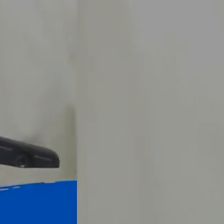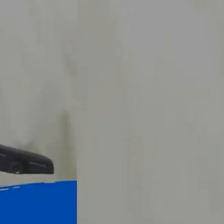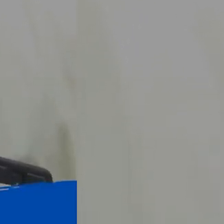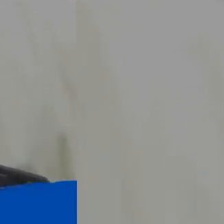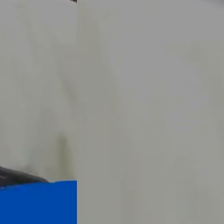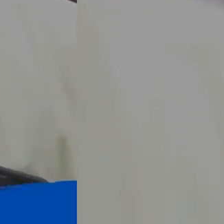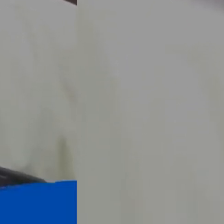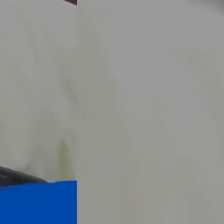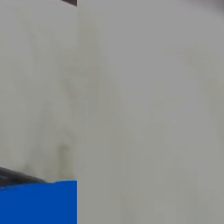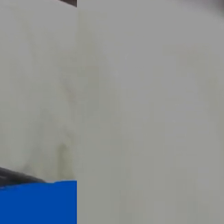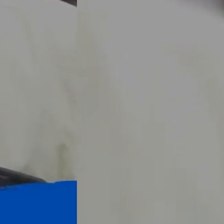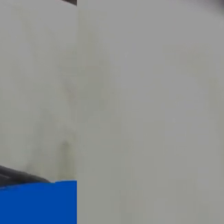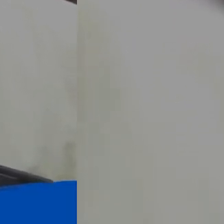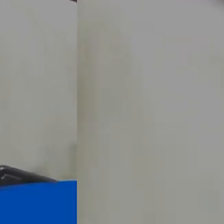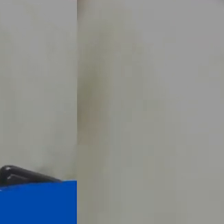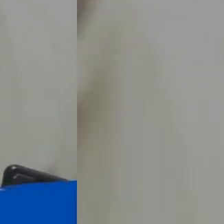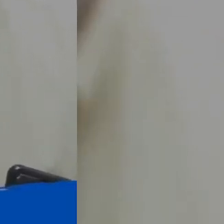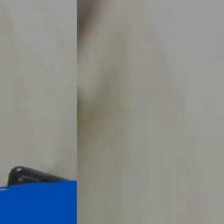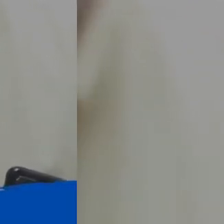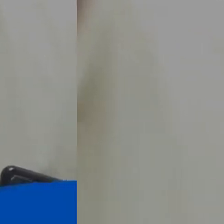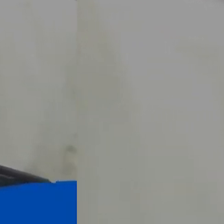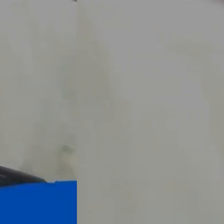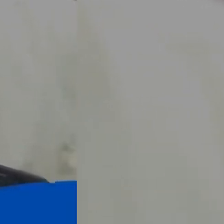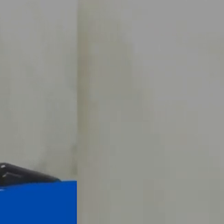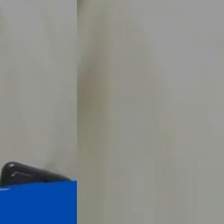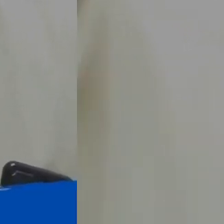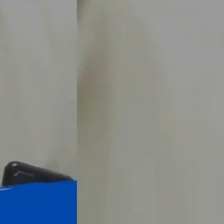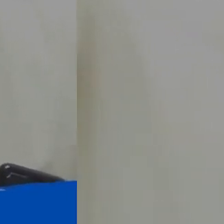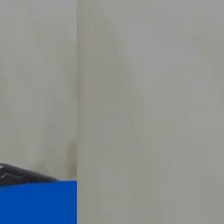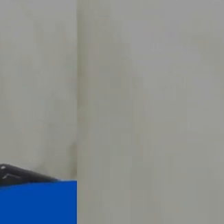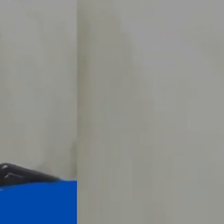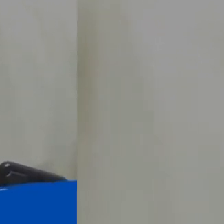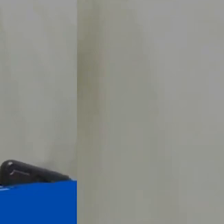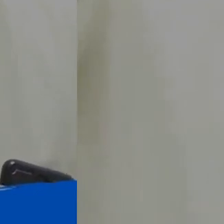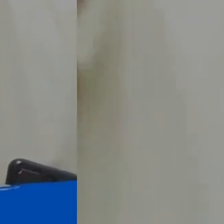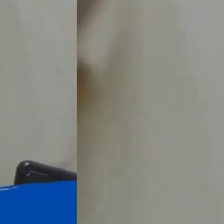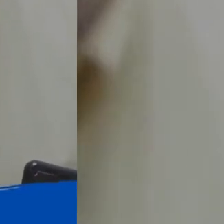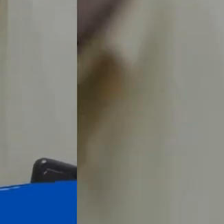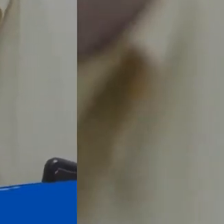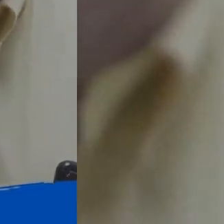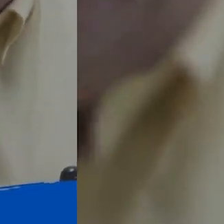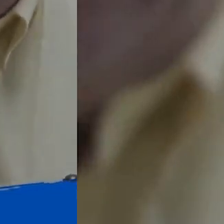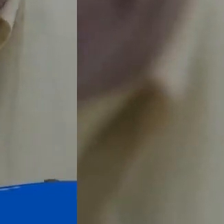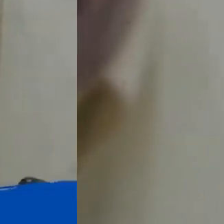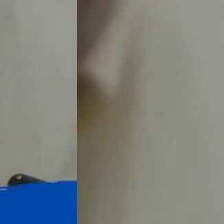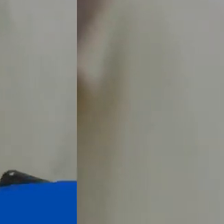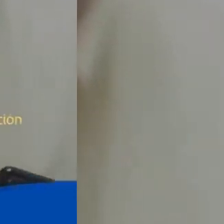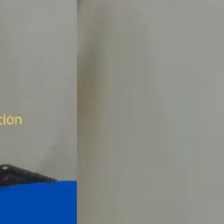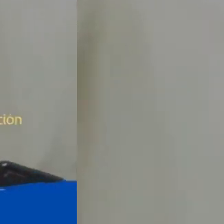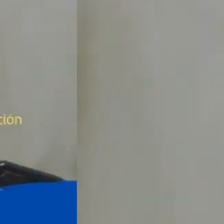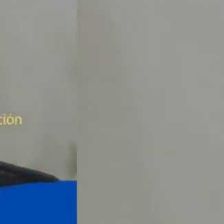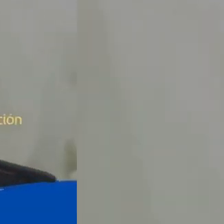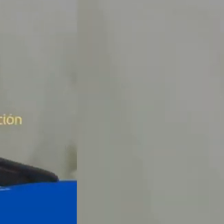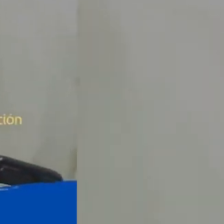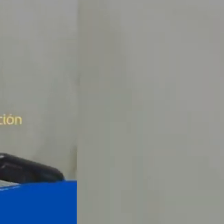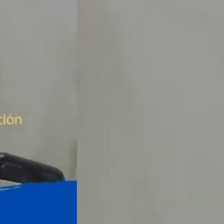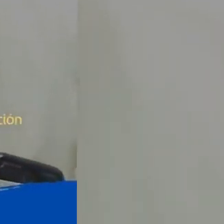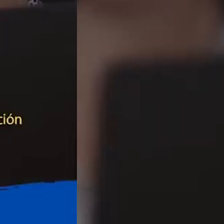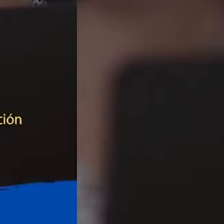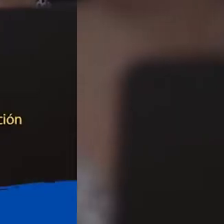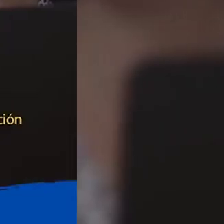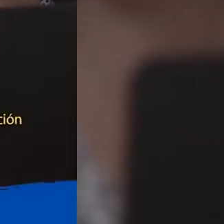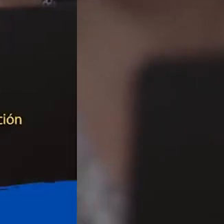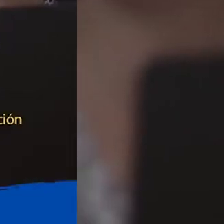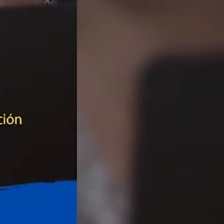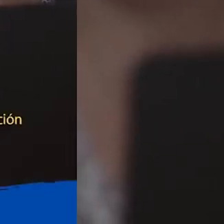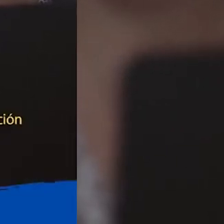Propósito de ampliar la capacidad de respuesta a las inquietudes de la población sobre el COVID-19, ha creado el